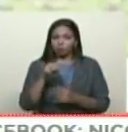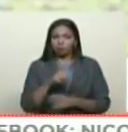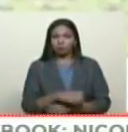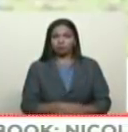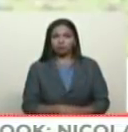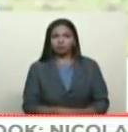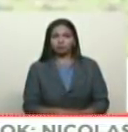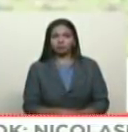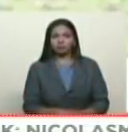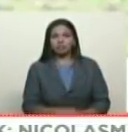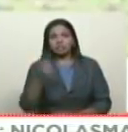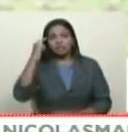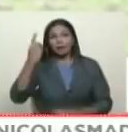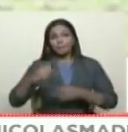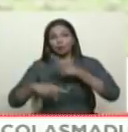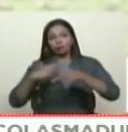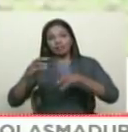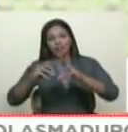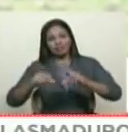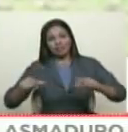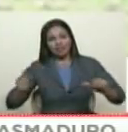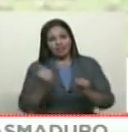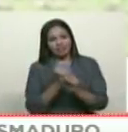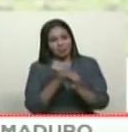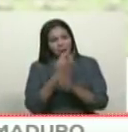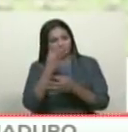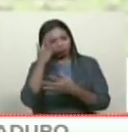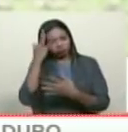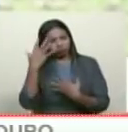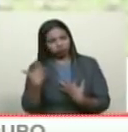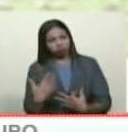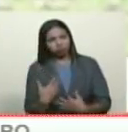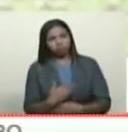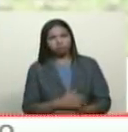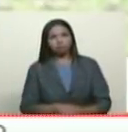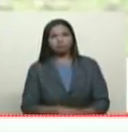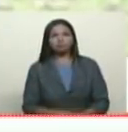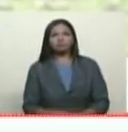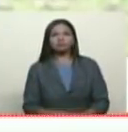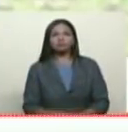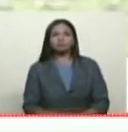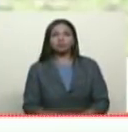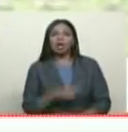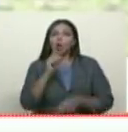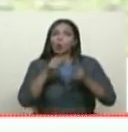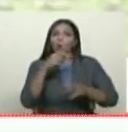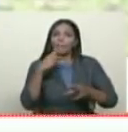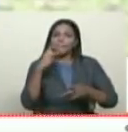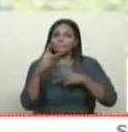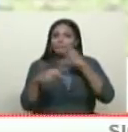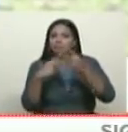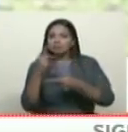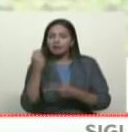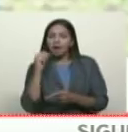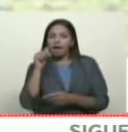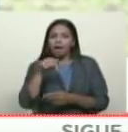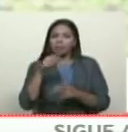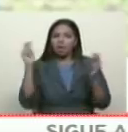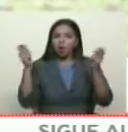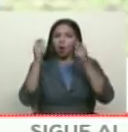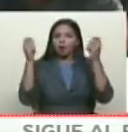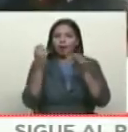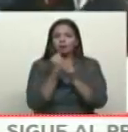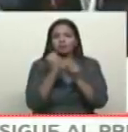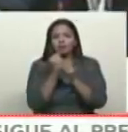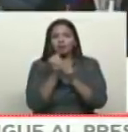que saben producir la tierra. De estos visitantes a este acto, a esta jornada de